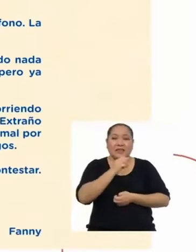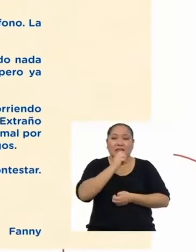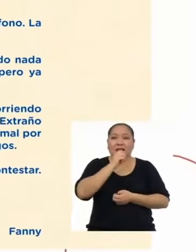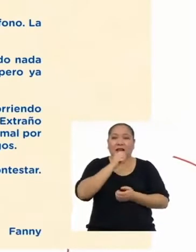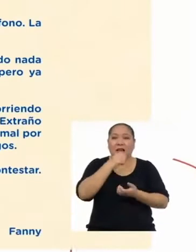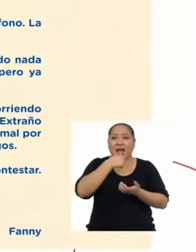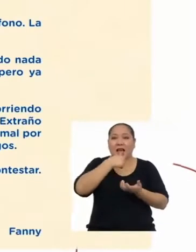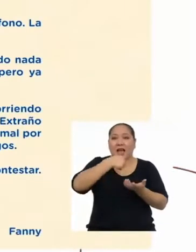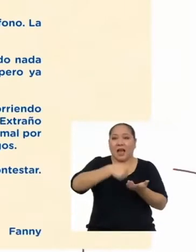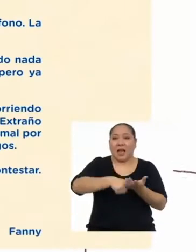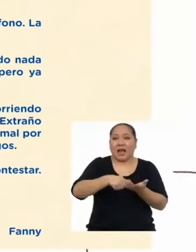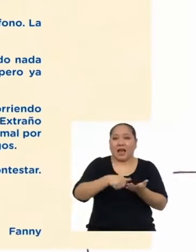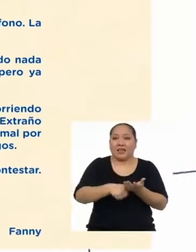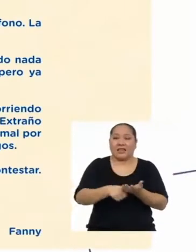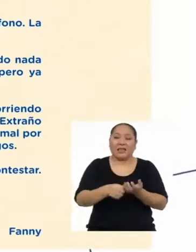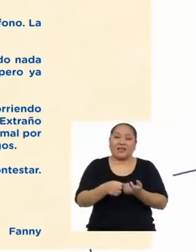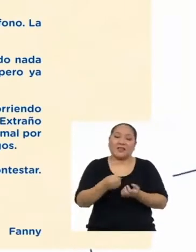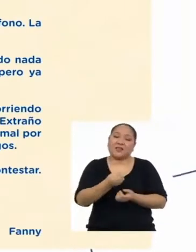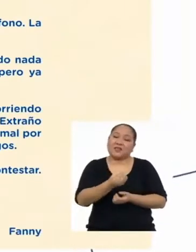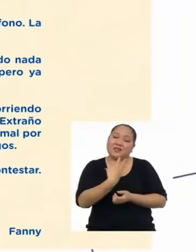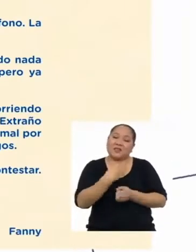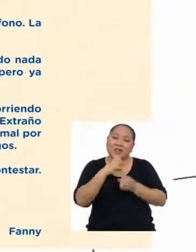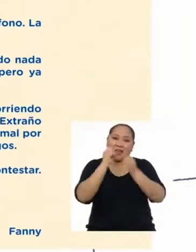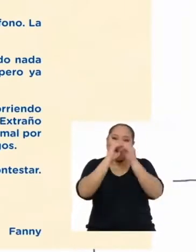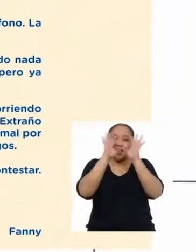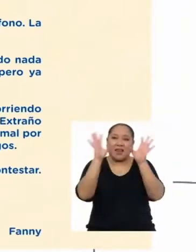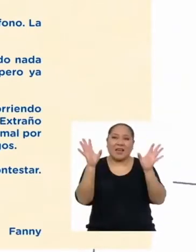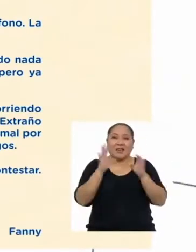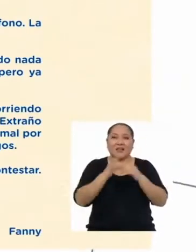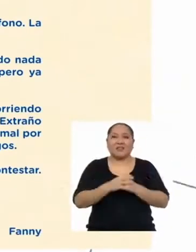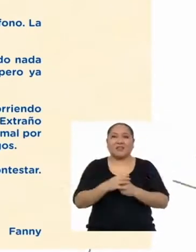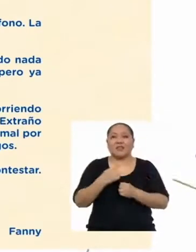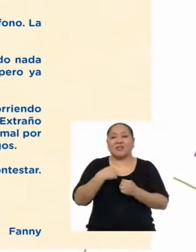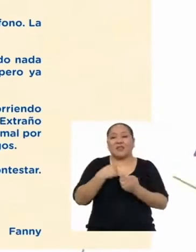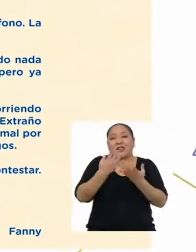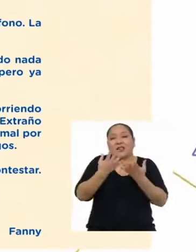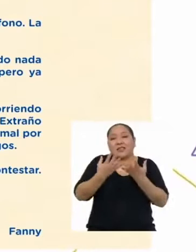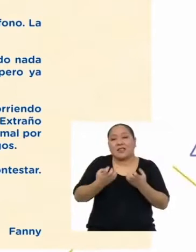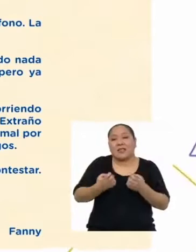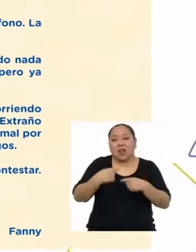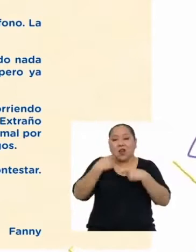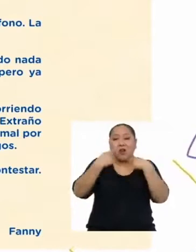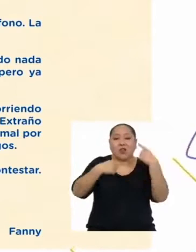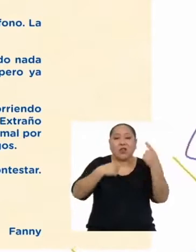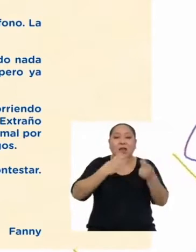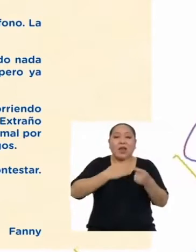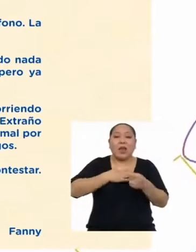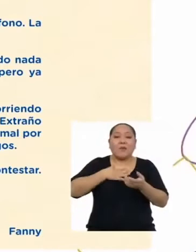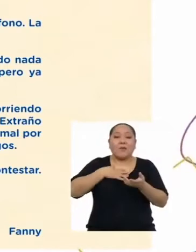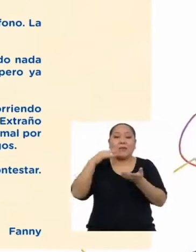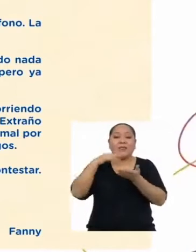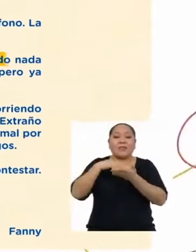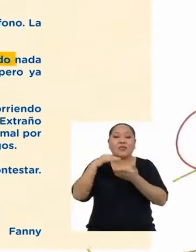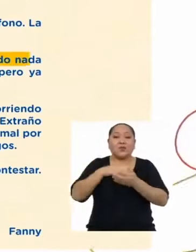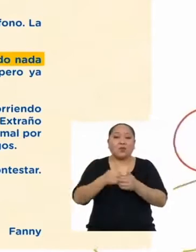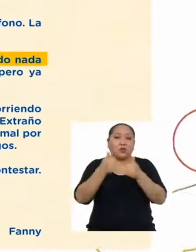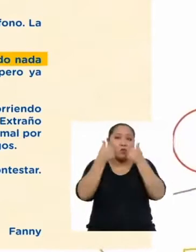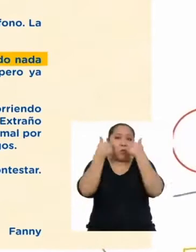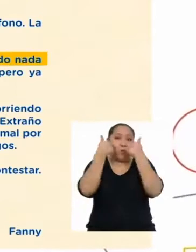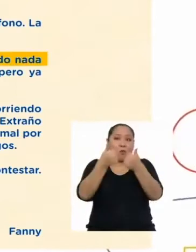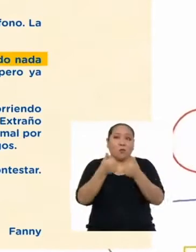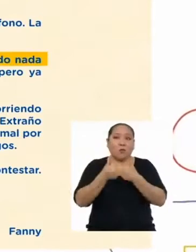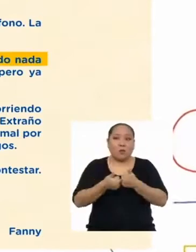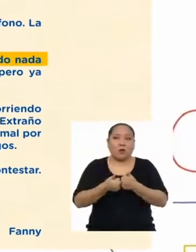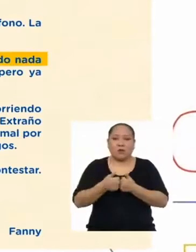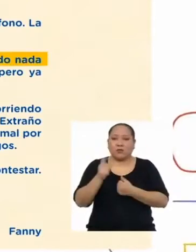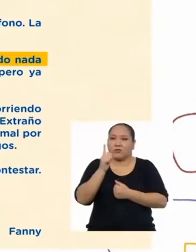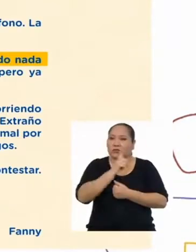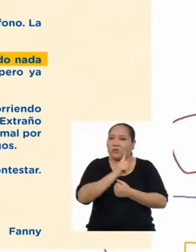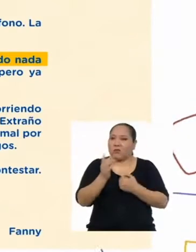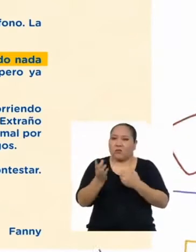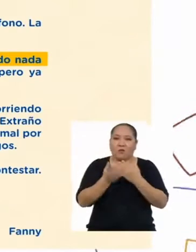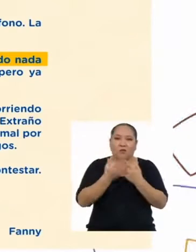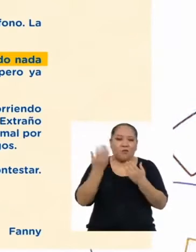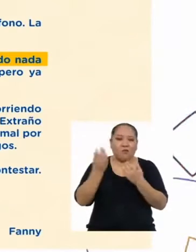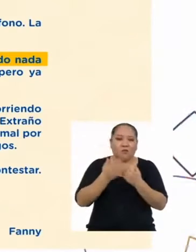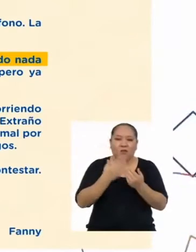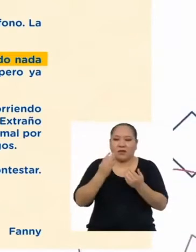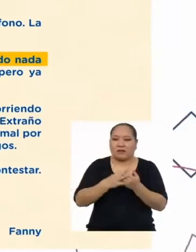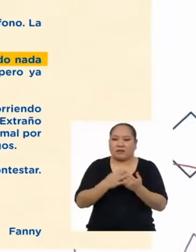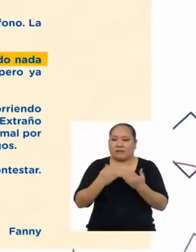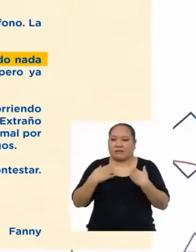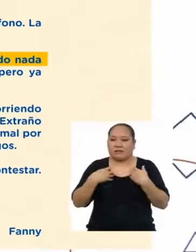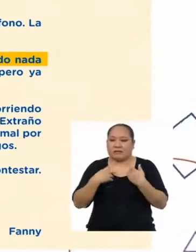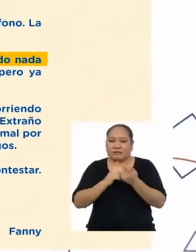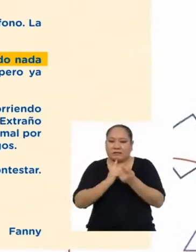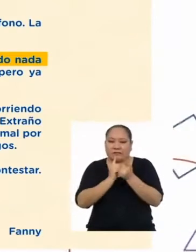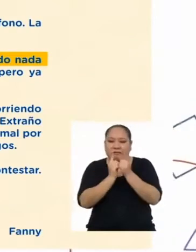deja muy claro. Quisiera contarte que en mis estudios me va genial. No ha sido nada fácil tener que adaptarme a